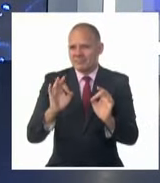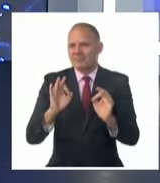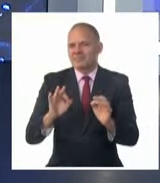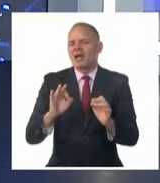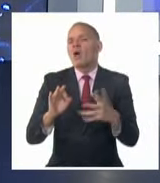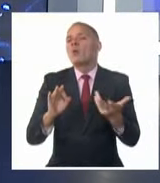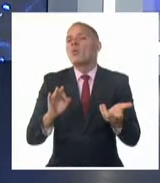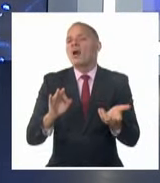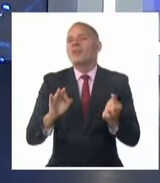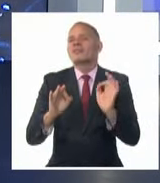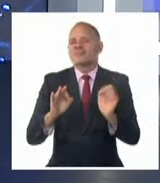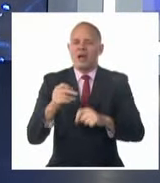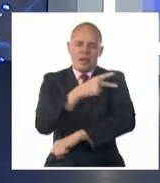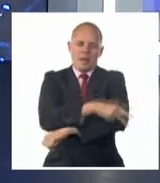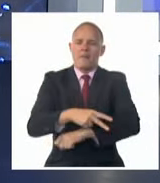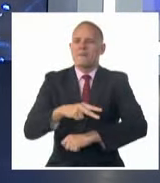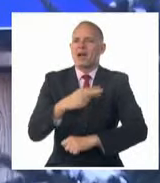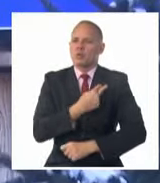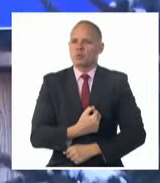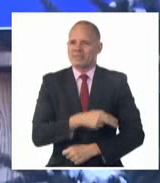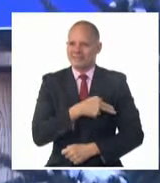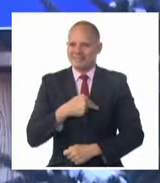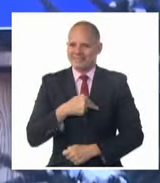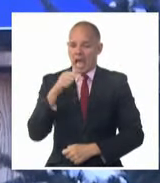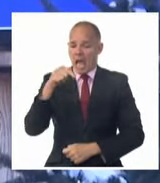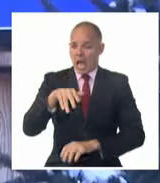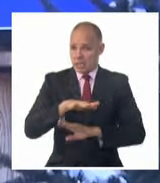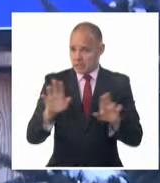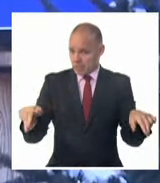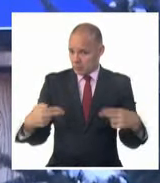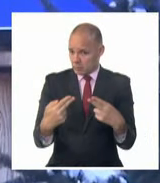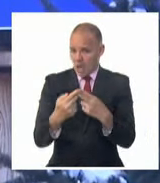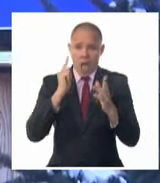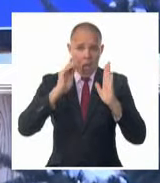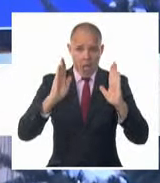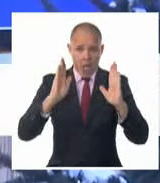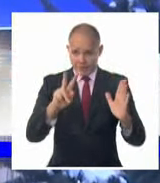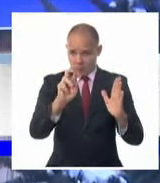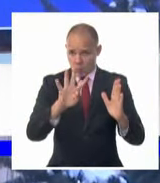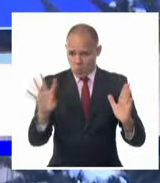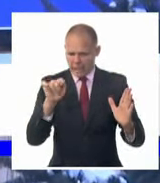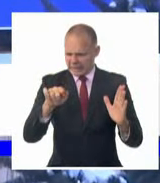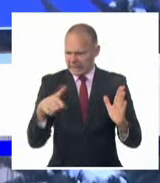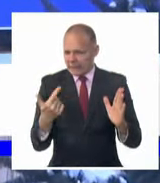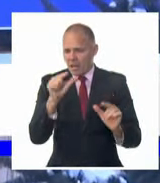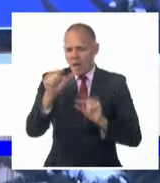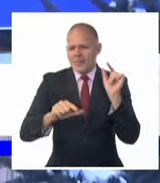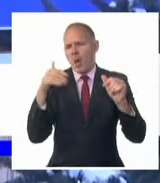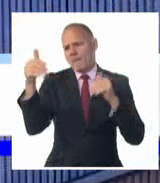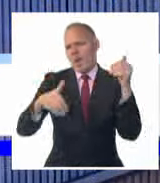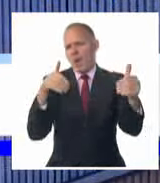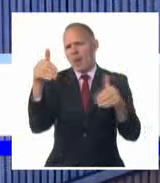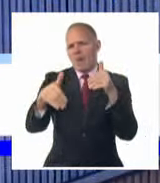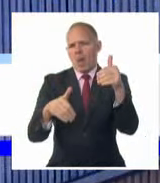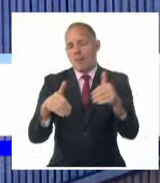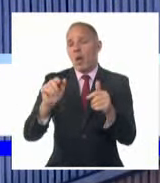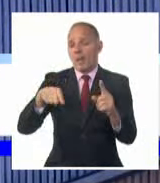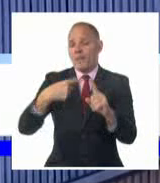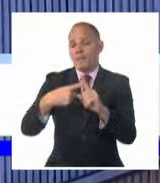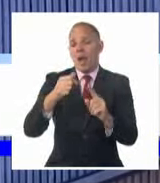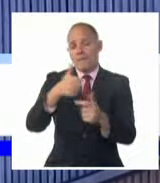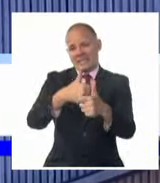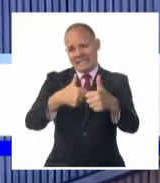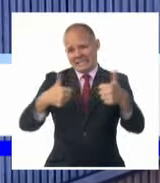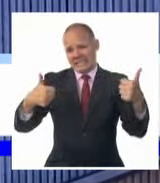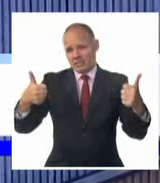se encargan de la seguridad del evento. El encuentro de este año reúne a cientos de empresarios y más de 60 jefes de Estado y de Gobierno,